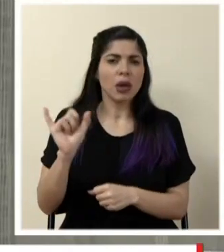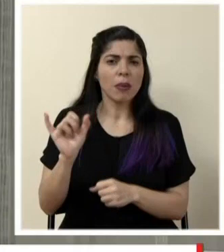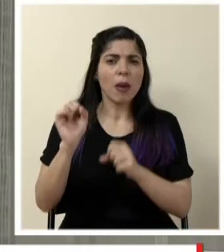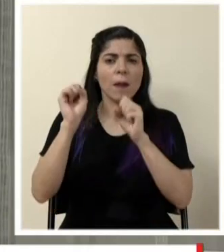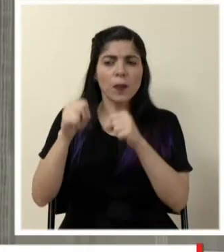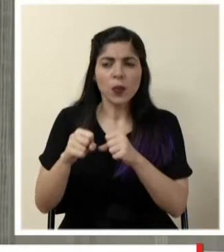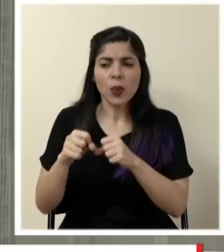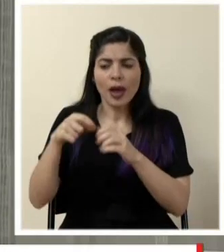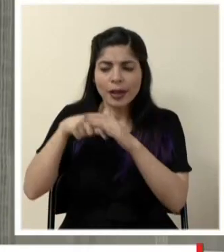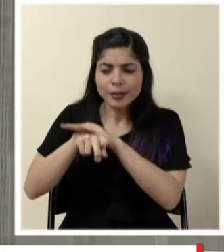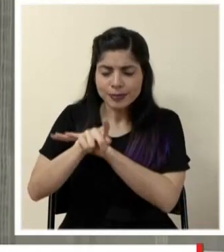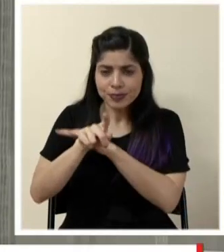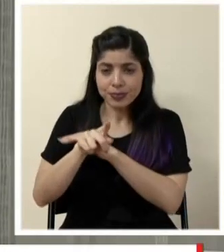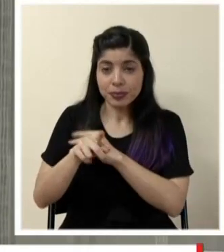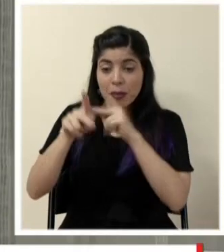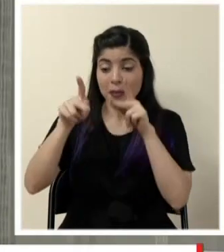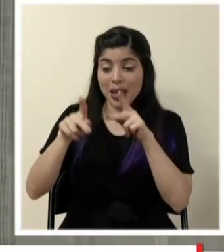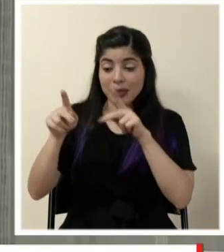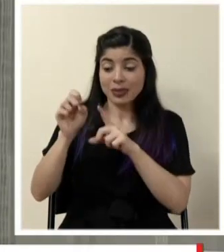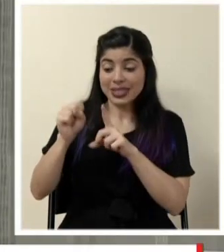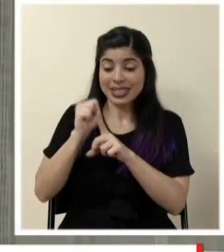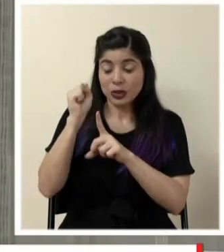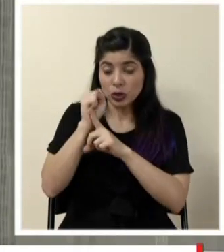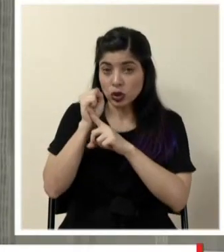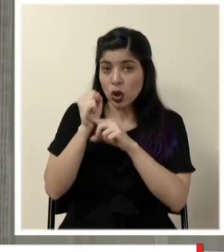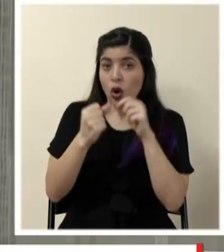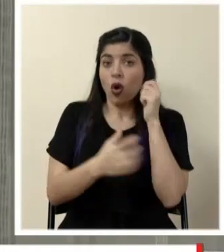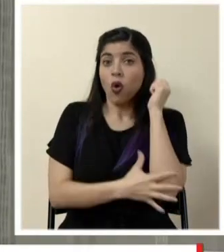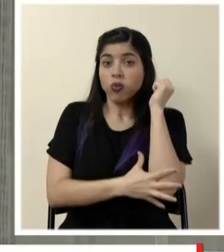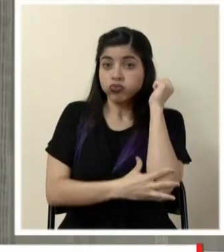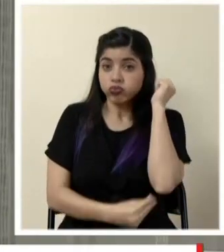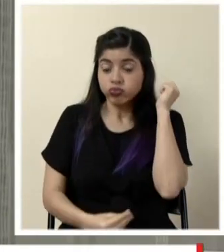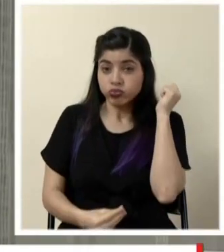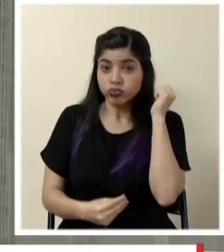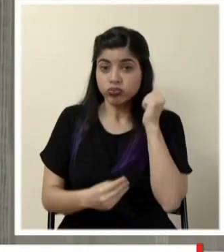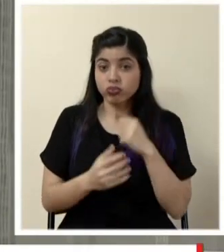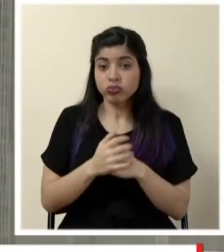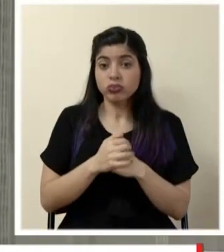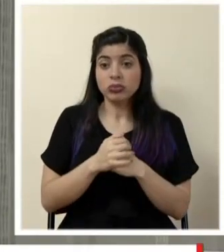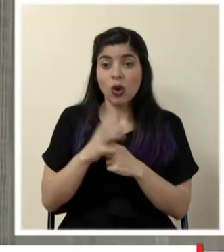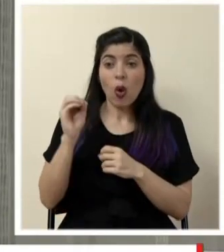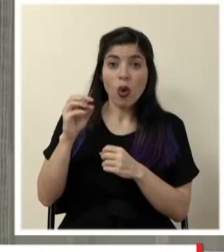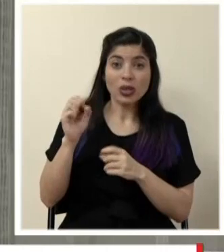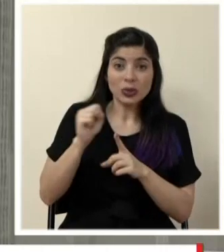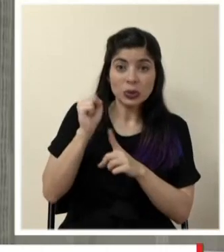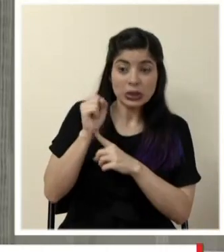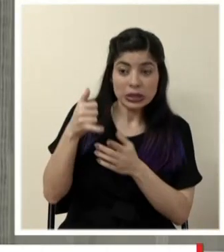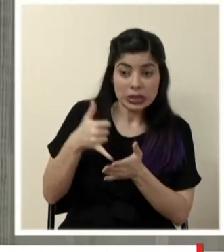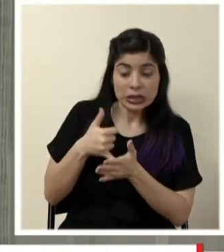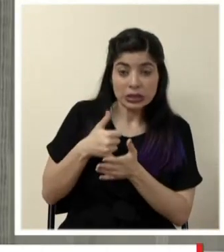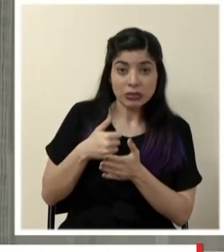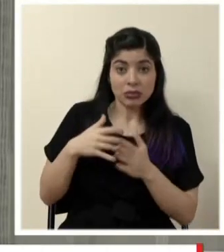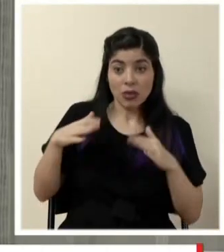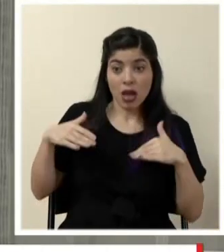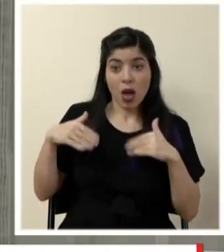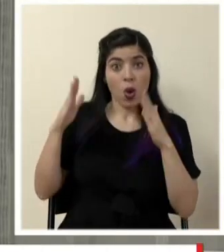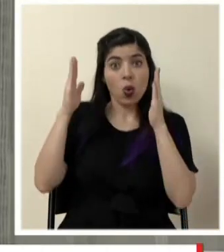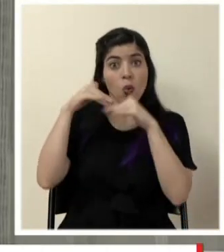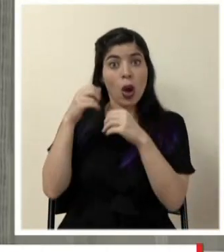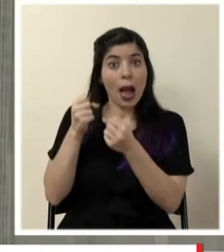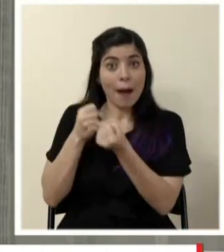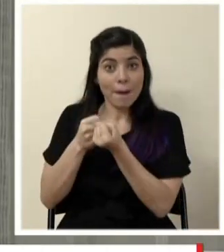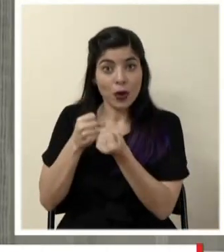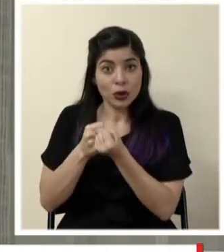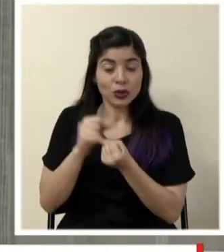la pueden accesar. Personas en condición de vulnerabilidad que no tienen una red de apoyo, tal es el caso, como lo que